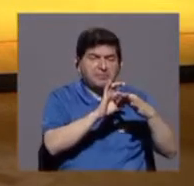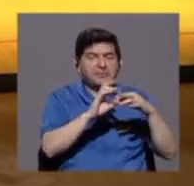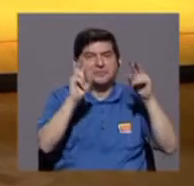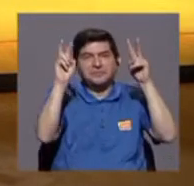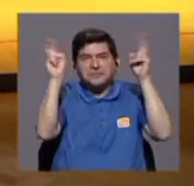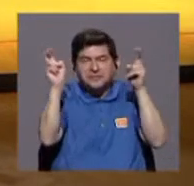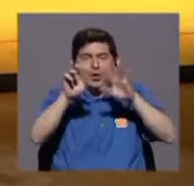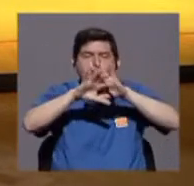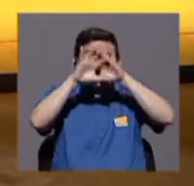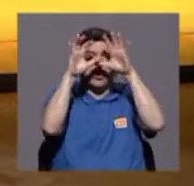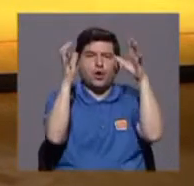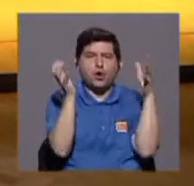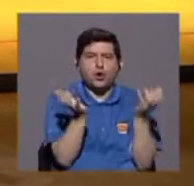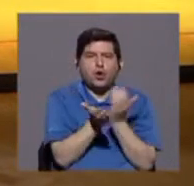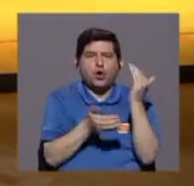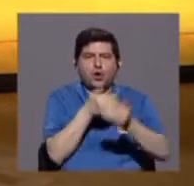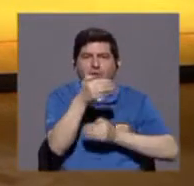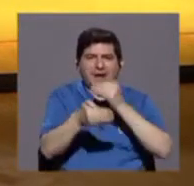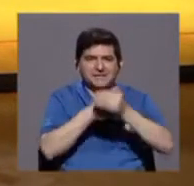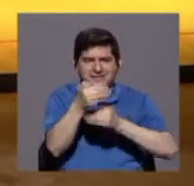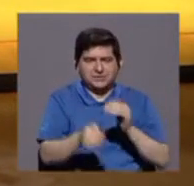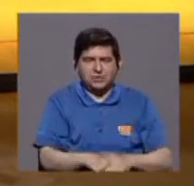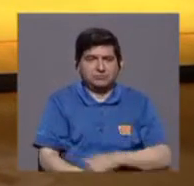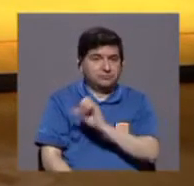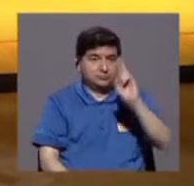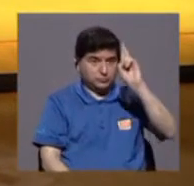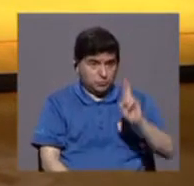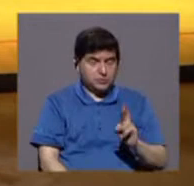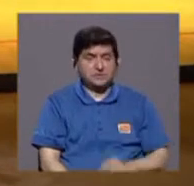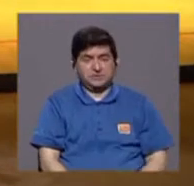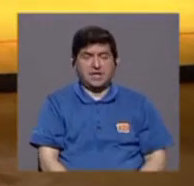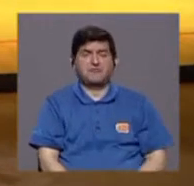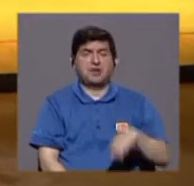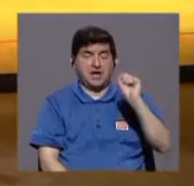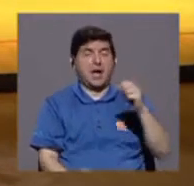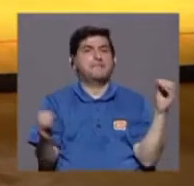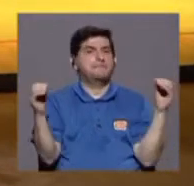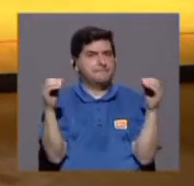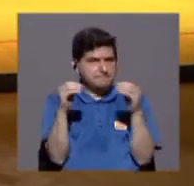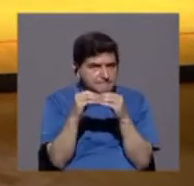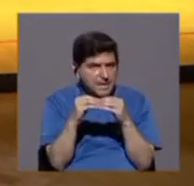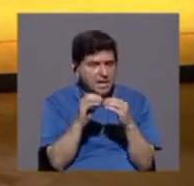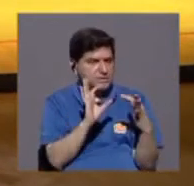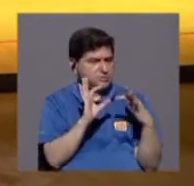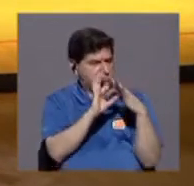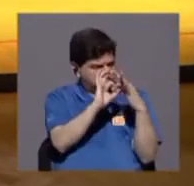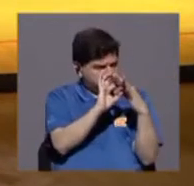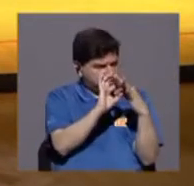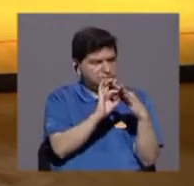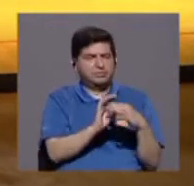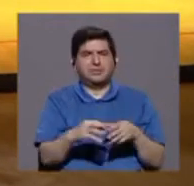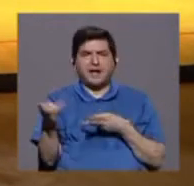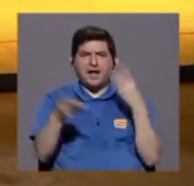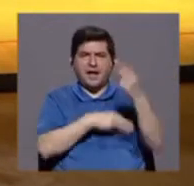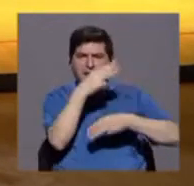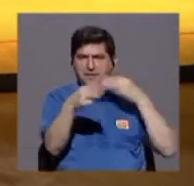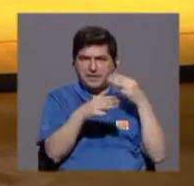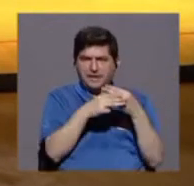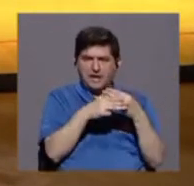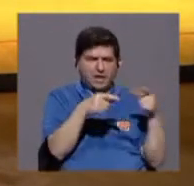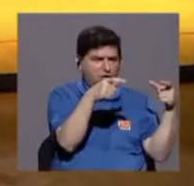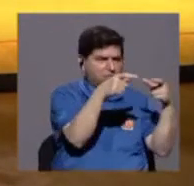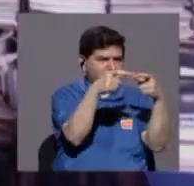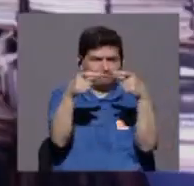llamada globalización. Costa Rica se vincula todavía mucho más al mercado mundial, la